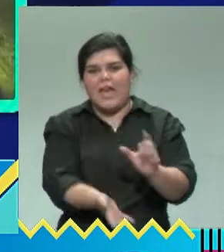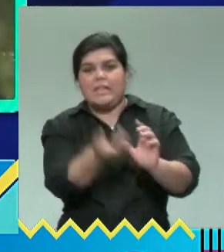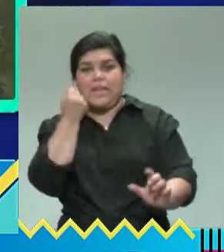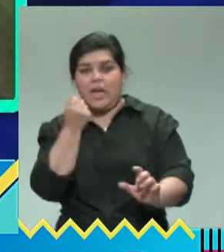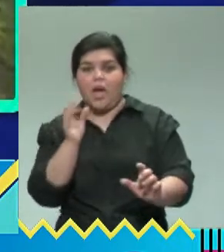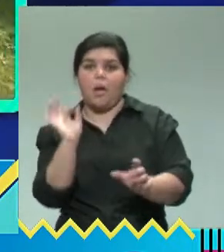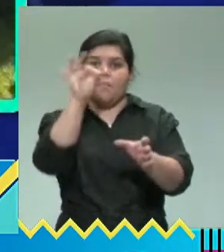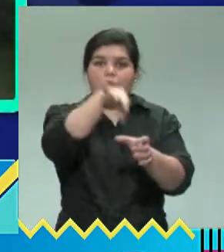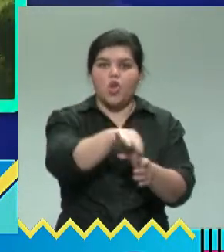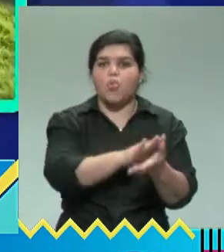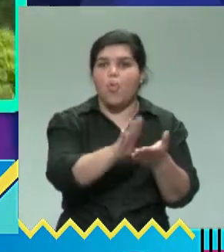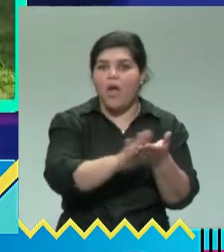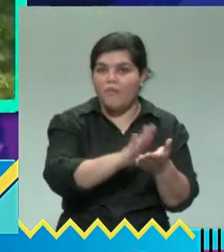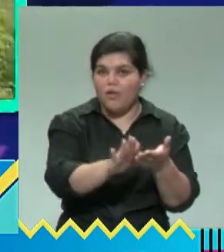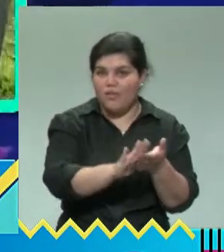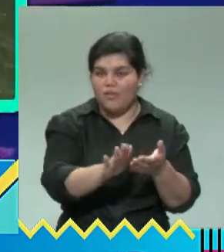hemos comprado